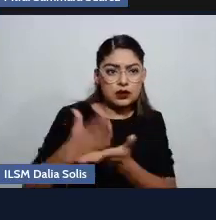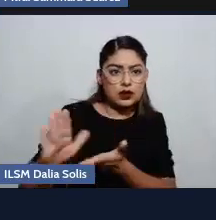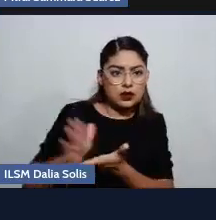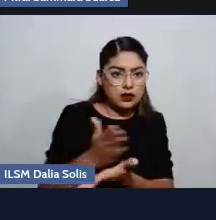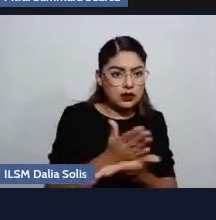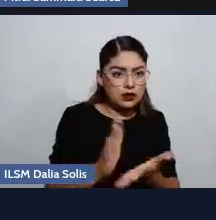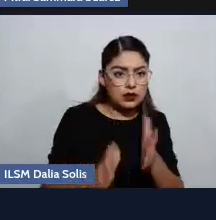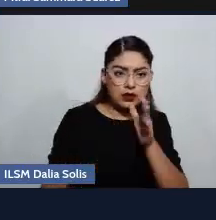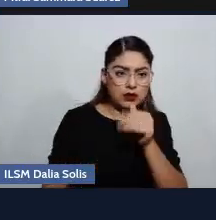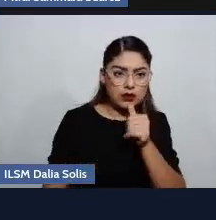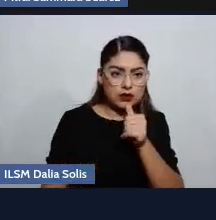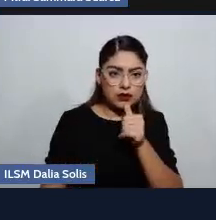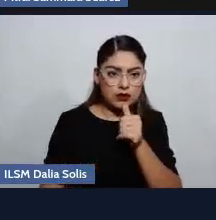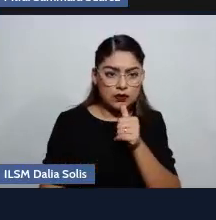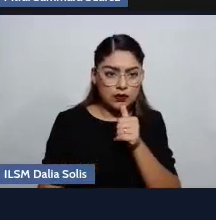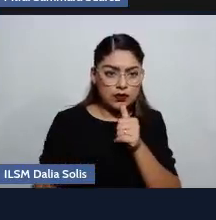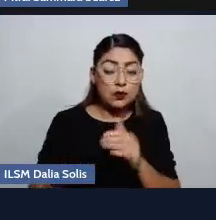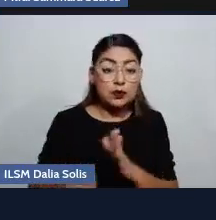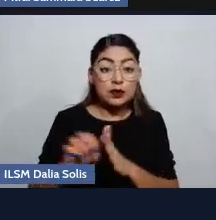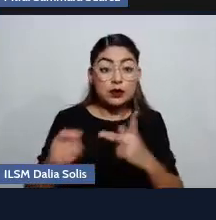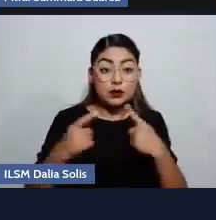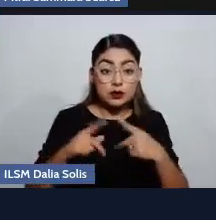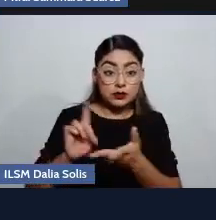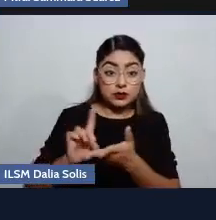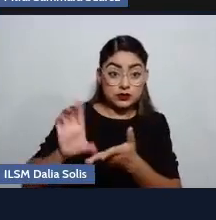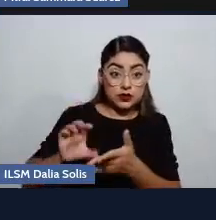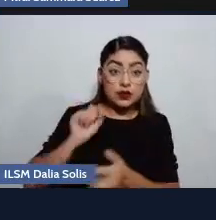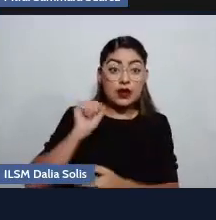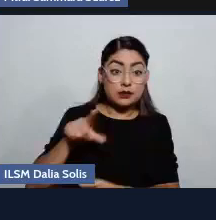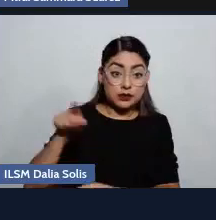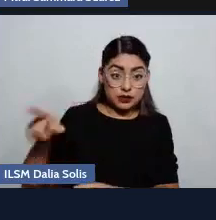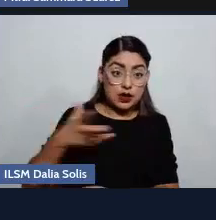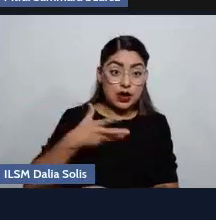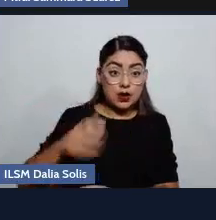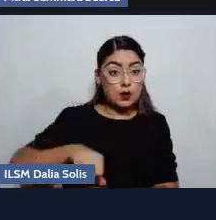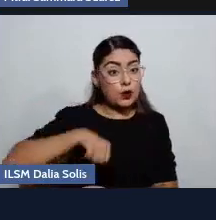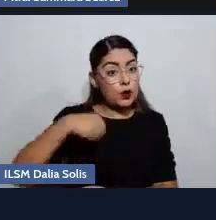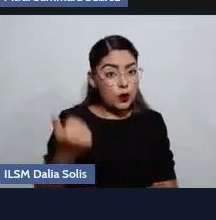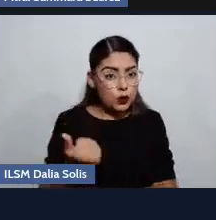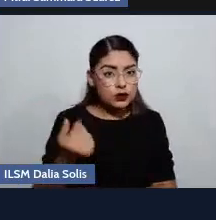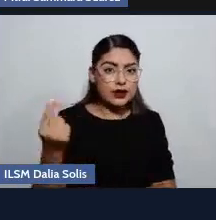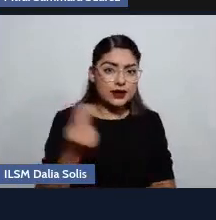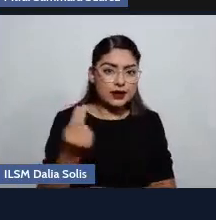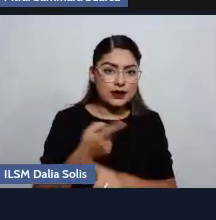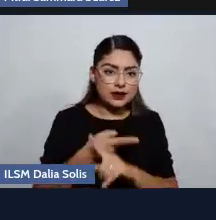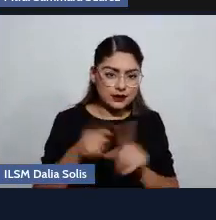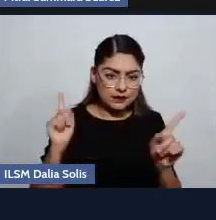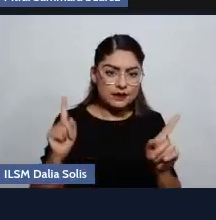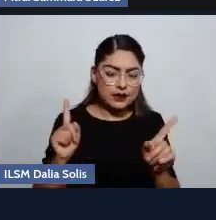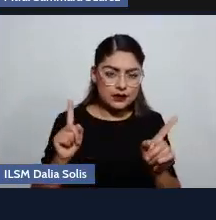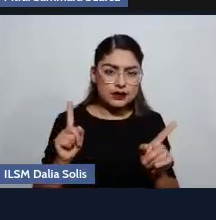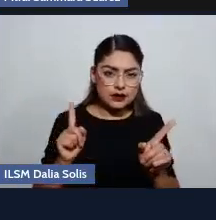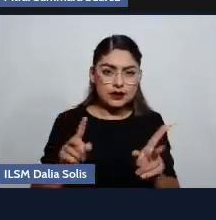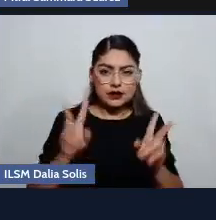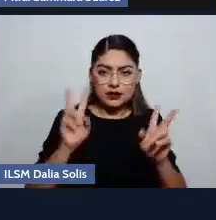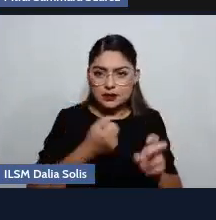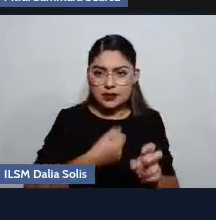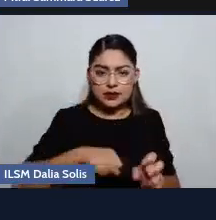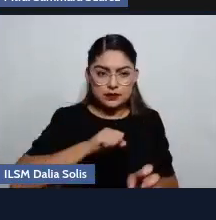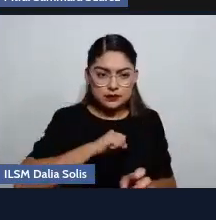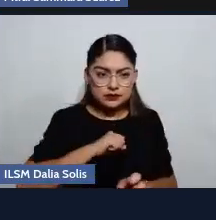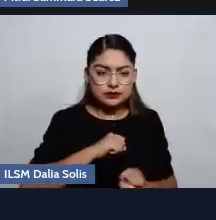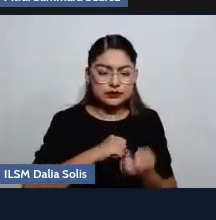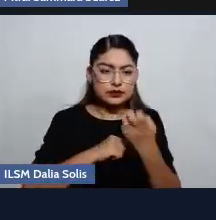tienen una discapacidad. Ellos también tienen otro tipo de necesidades de salud. Entonces, entra en esto de la salud